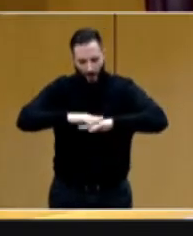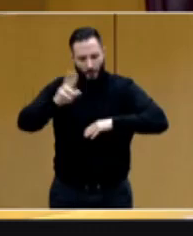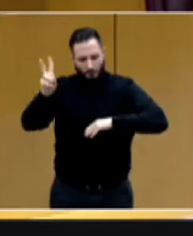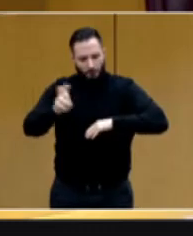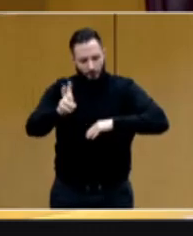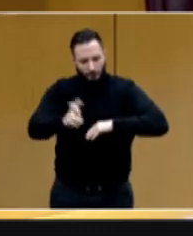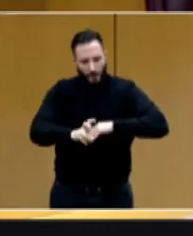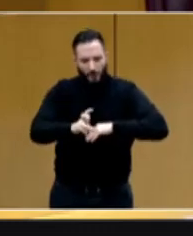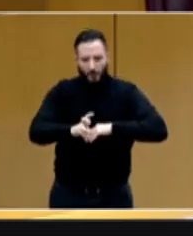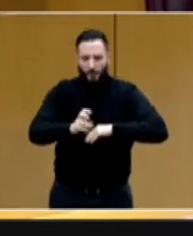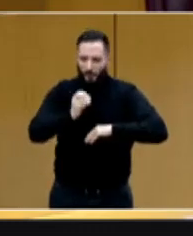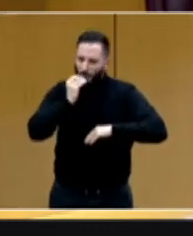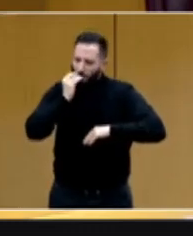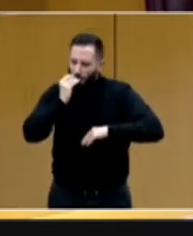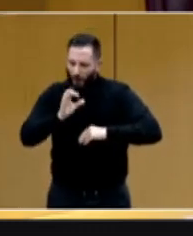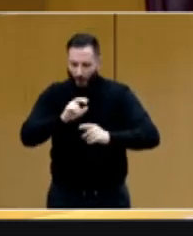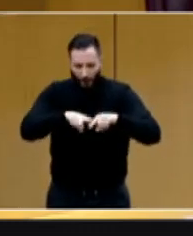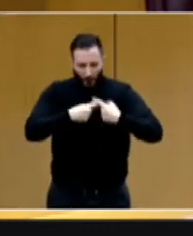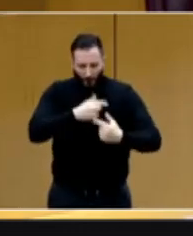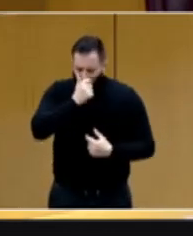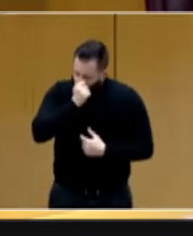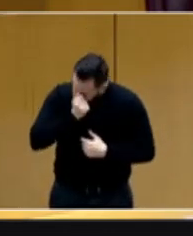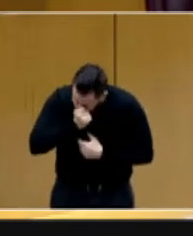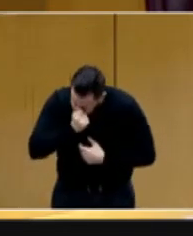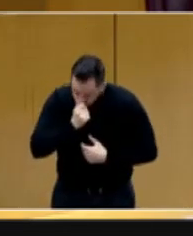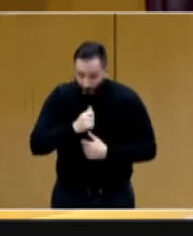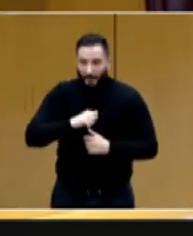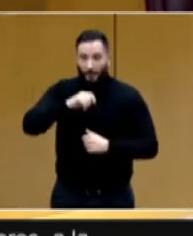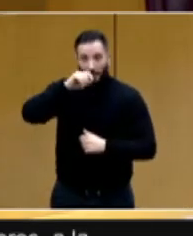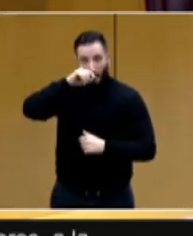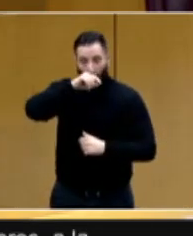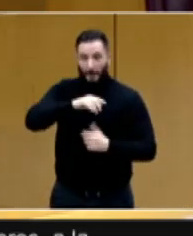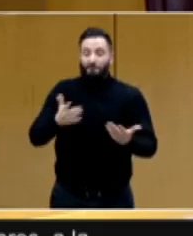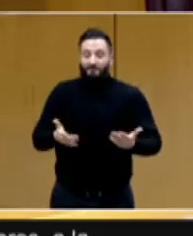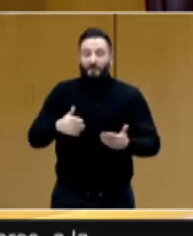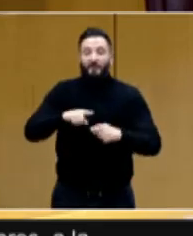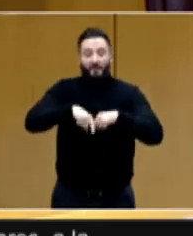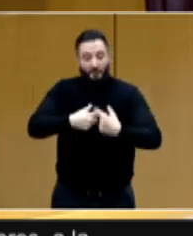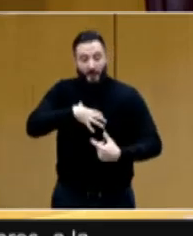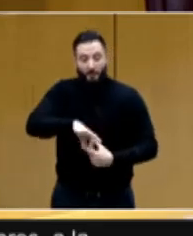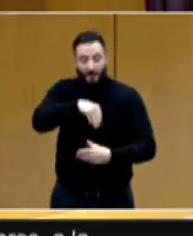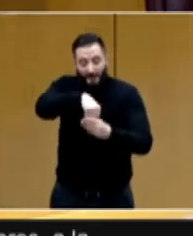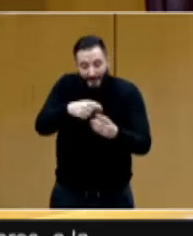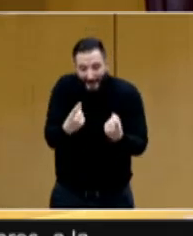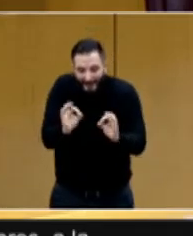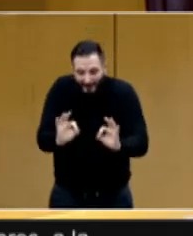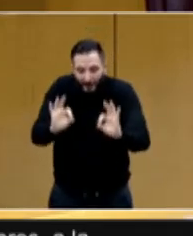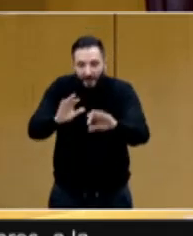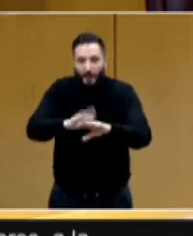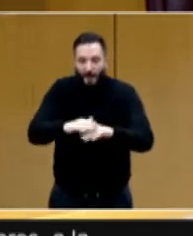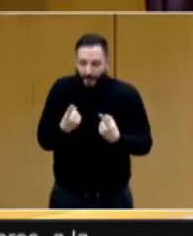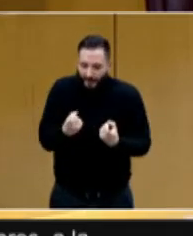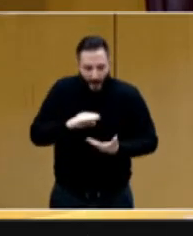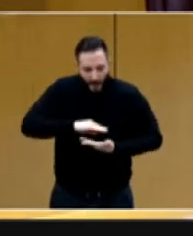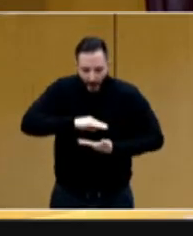y familia y dentro de esa familia Puede haber situaciones efectivamente específicas que requieran de una capacidad de una